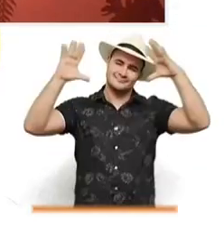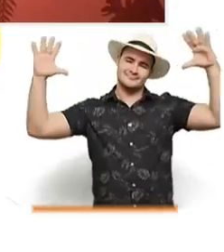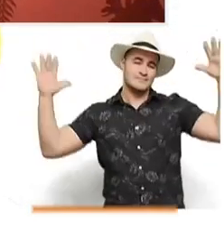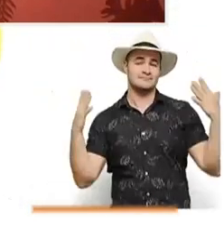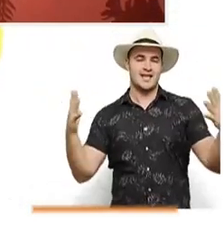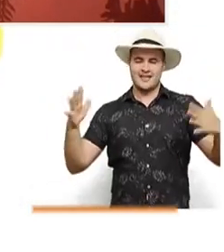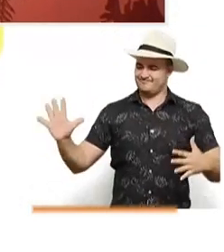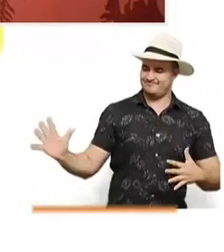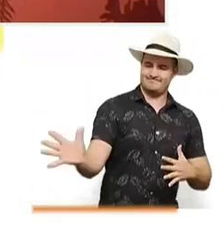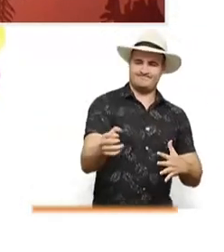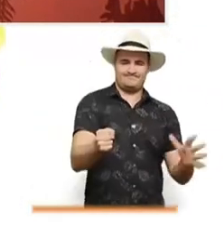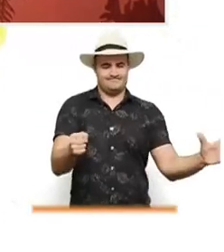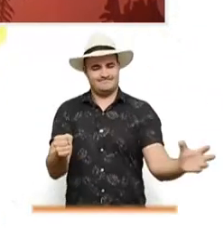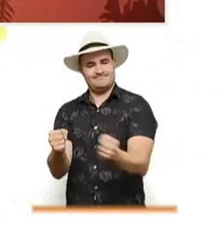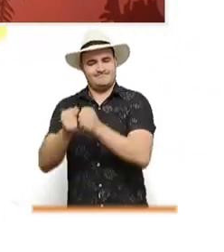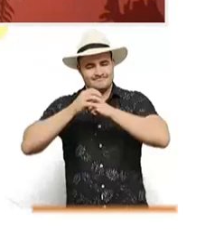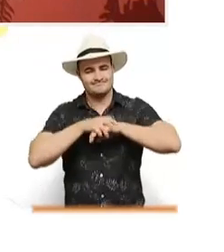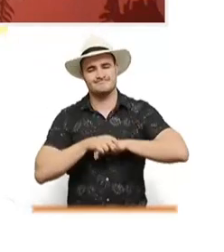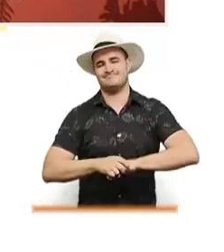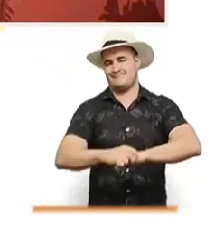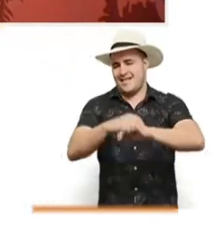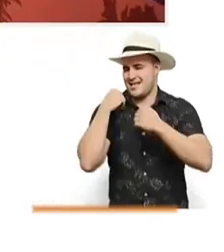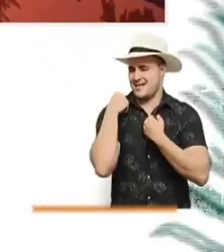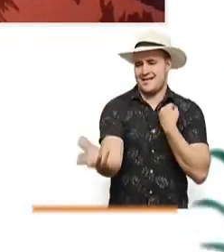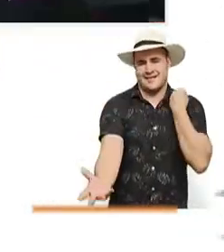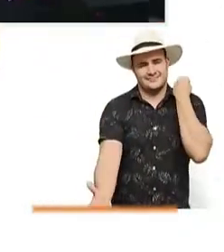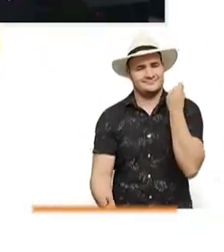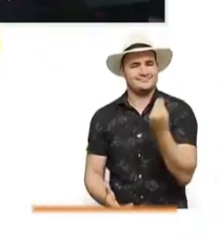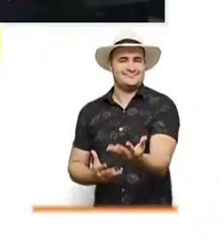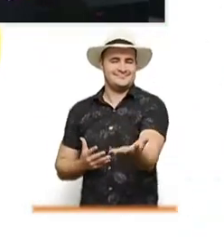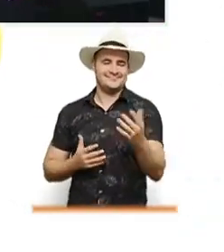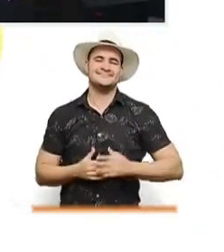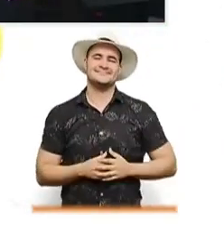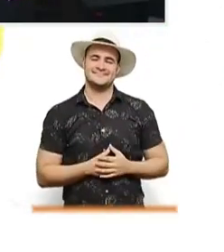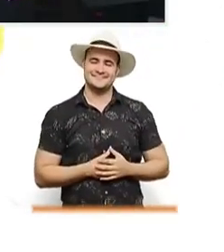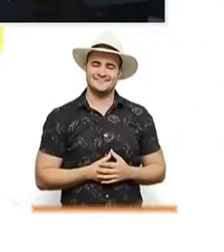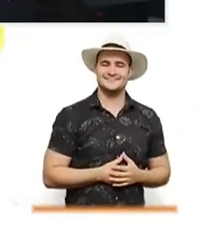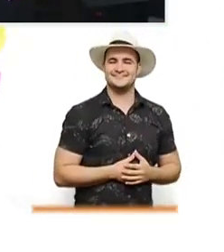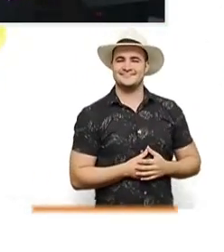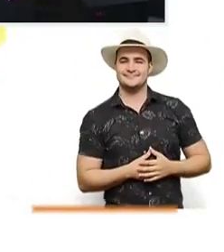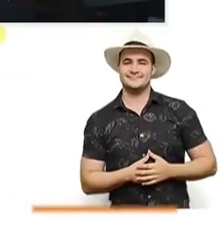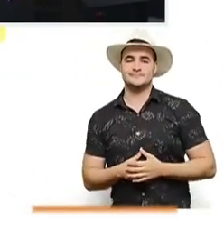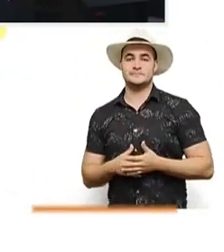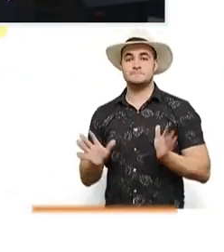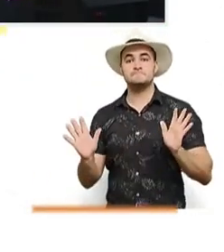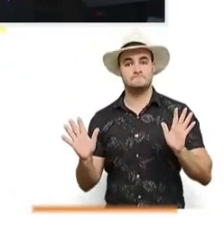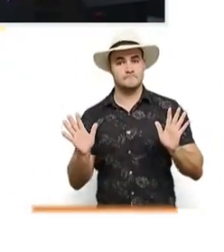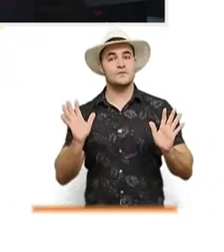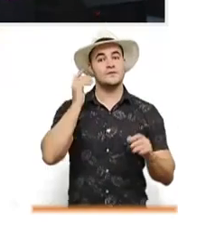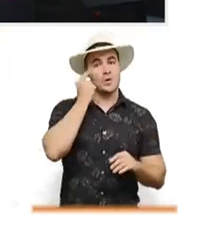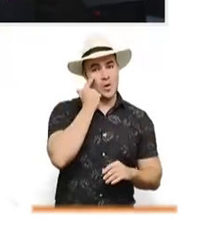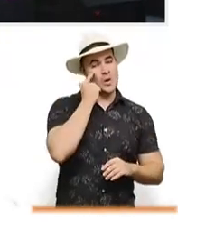dos manos porque se abren para dar. Cuida mucho de